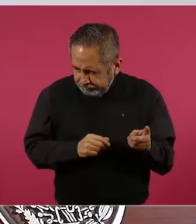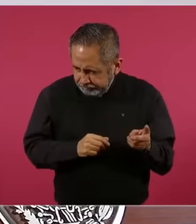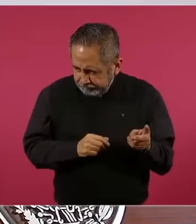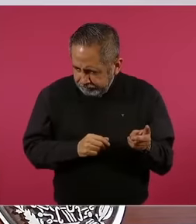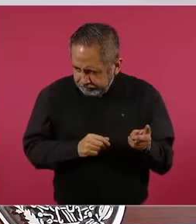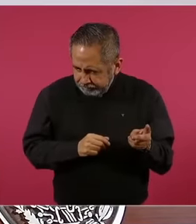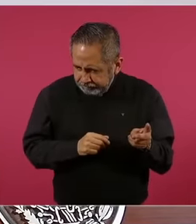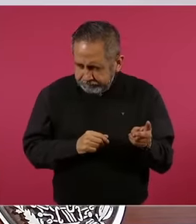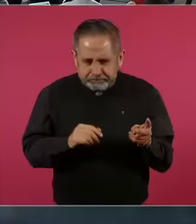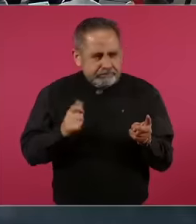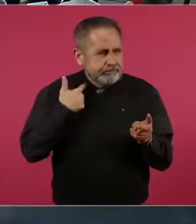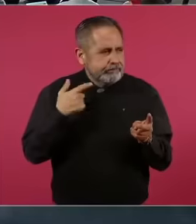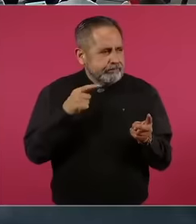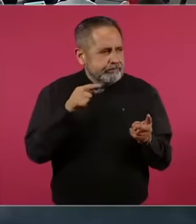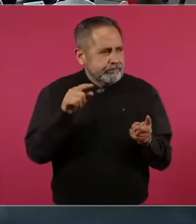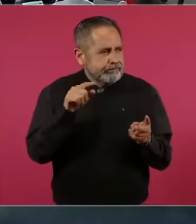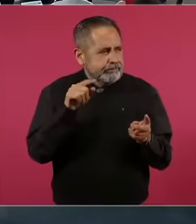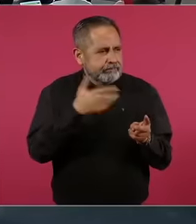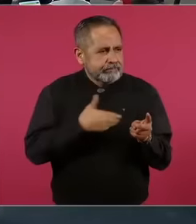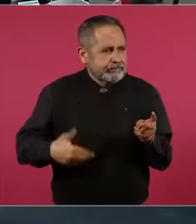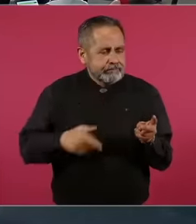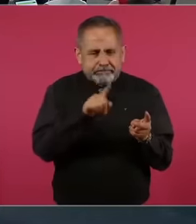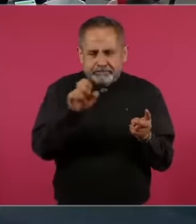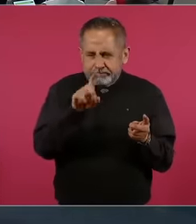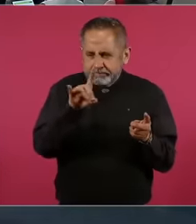la de Zedillo fue en